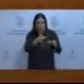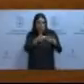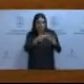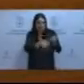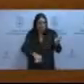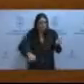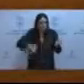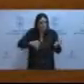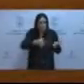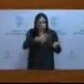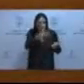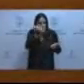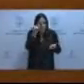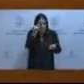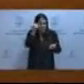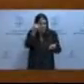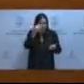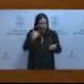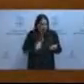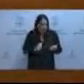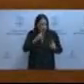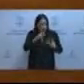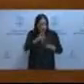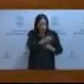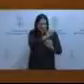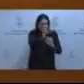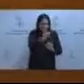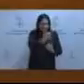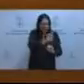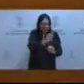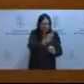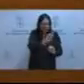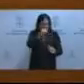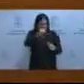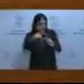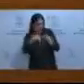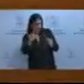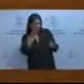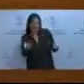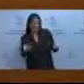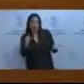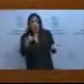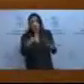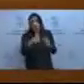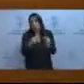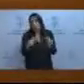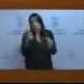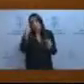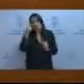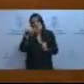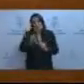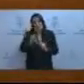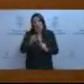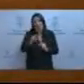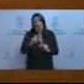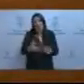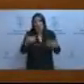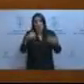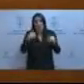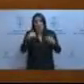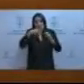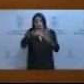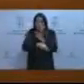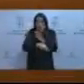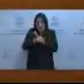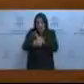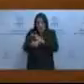de defender esa iniciativa allí. En lugar de hacerlo en Asturias, una comunidad que, como ustedes saben o deberían de saber, carece de competencia normativa en esta